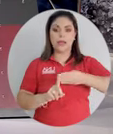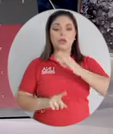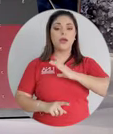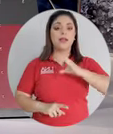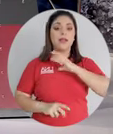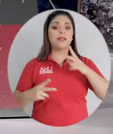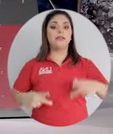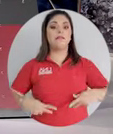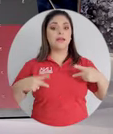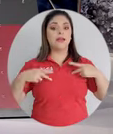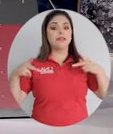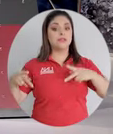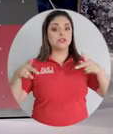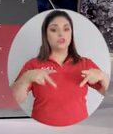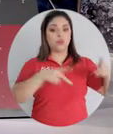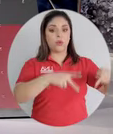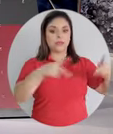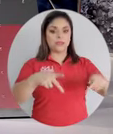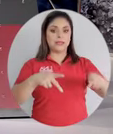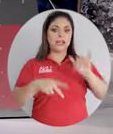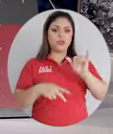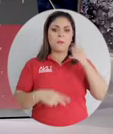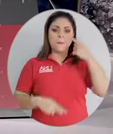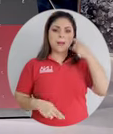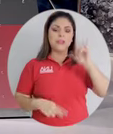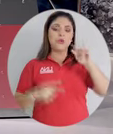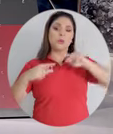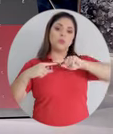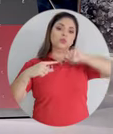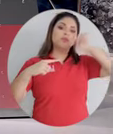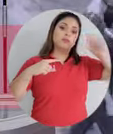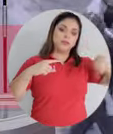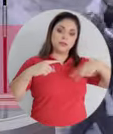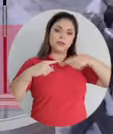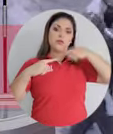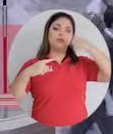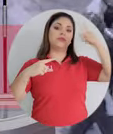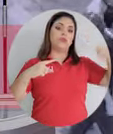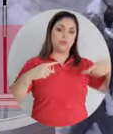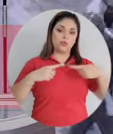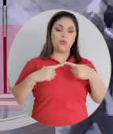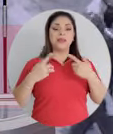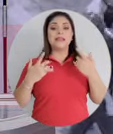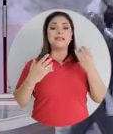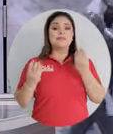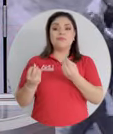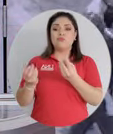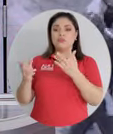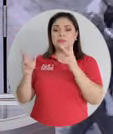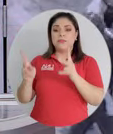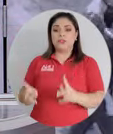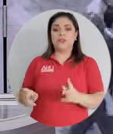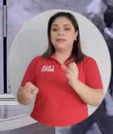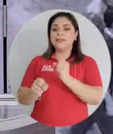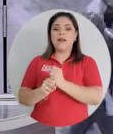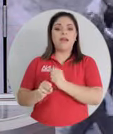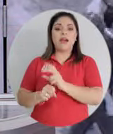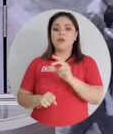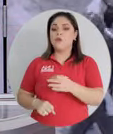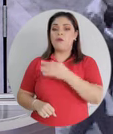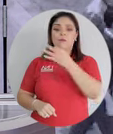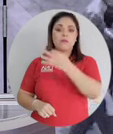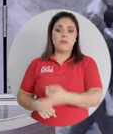las personas y también de alguna forma, porque es como un círculo vicioso, cuanto más gente haya laborando en la informalidad, eso